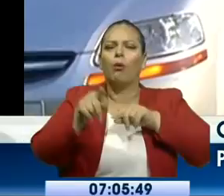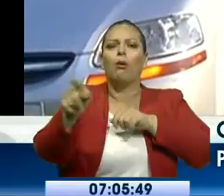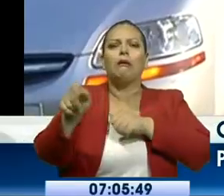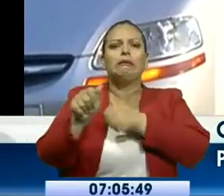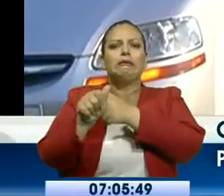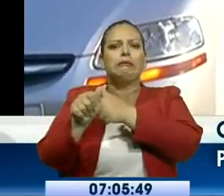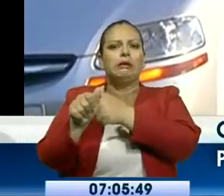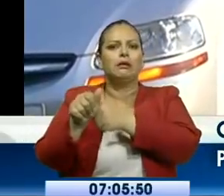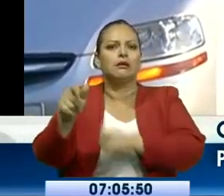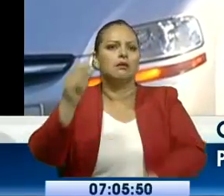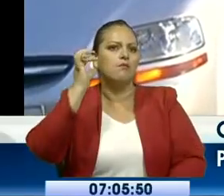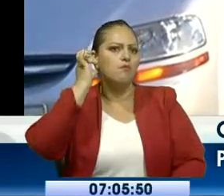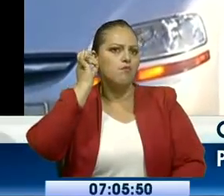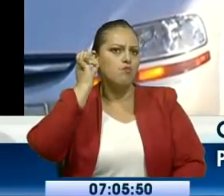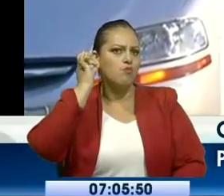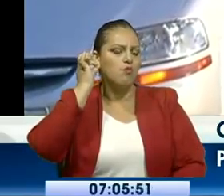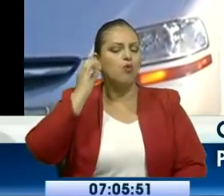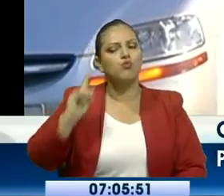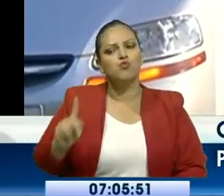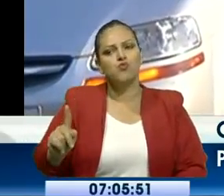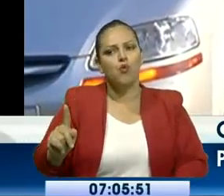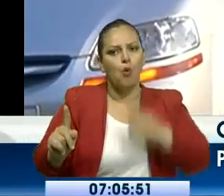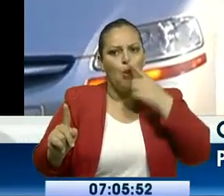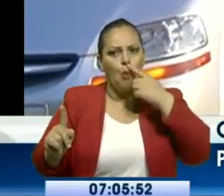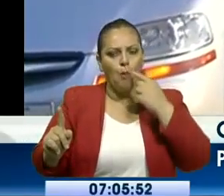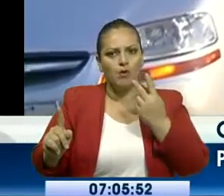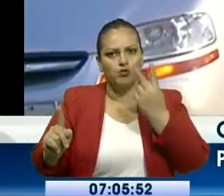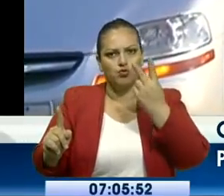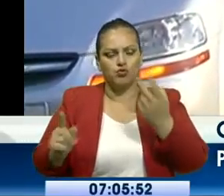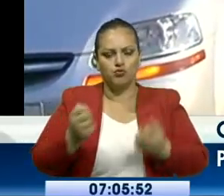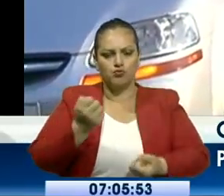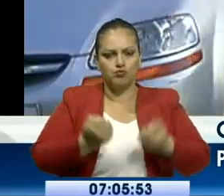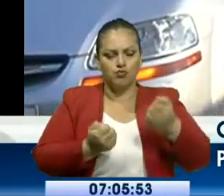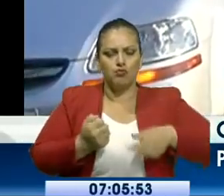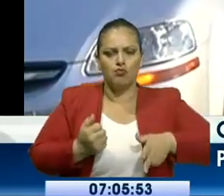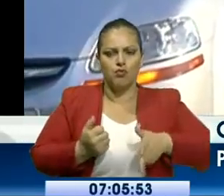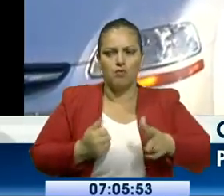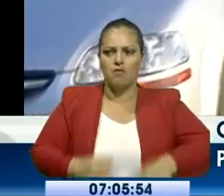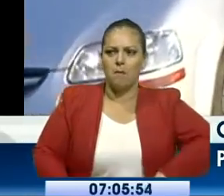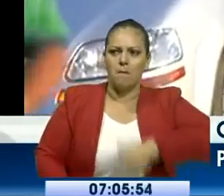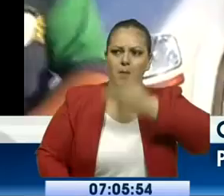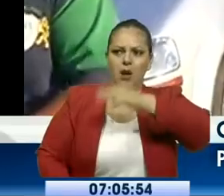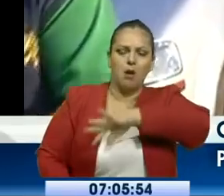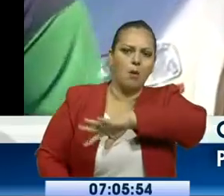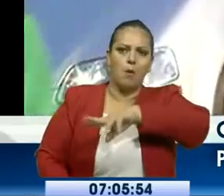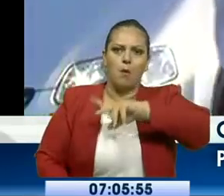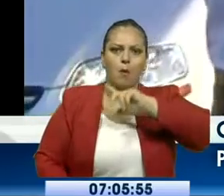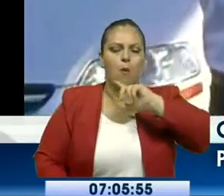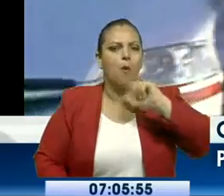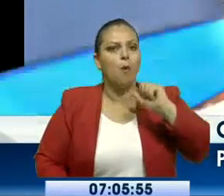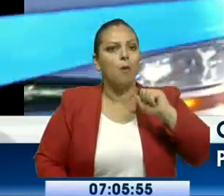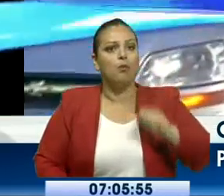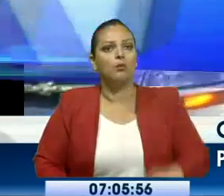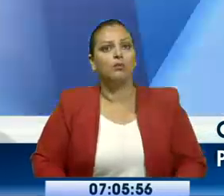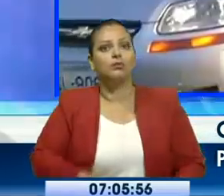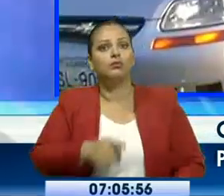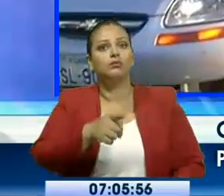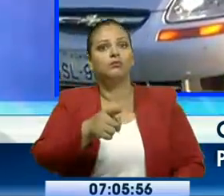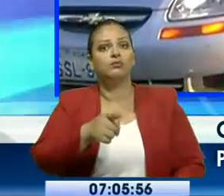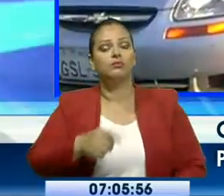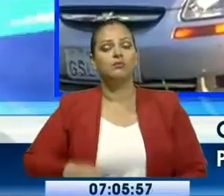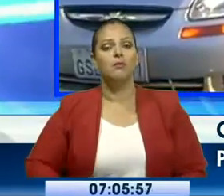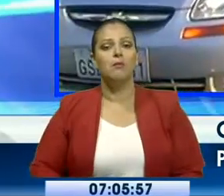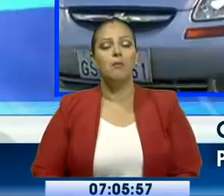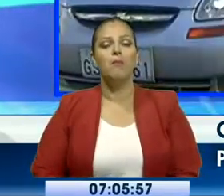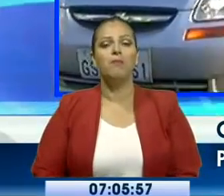una boleta de captura. Y cualquier otra novedad les estaremos informando más adelante. Luisa, Adriana y amigos televidentes, buenos